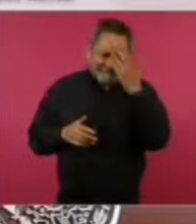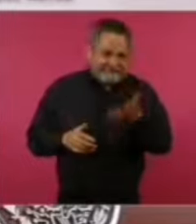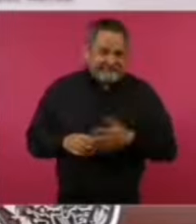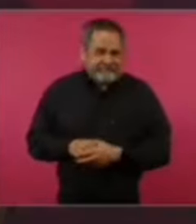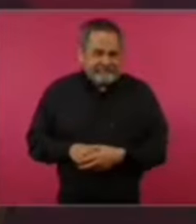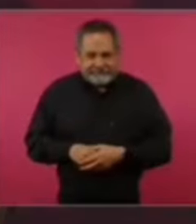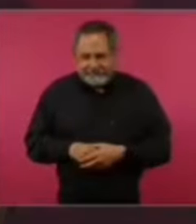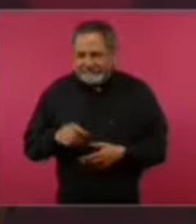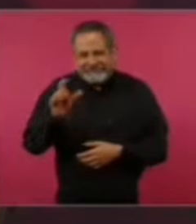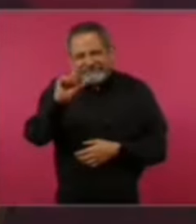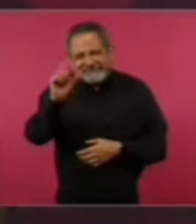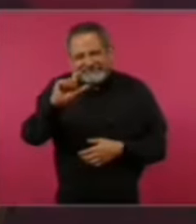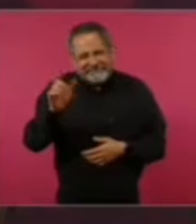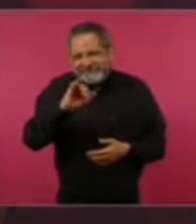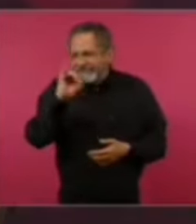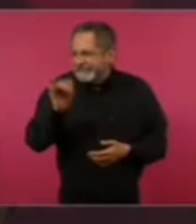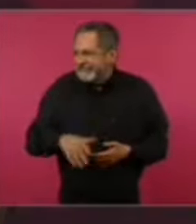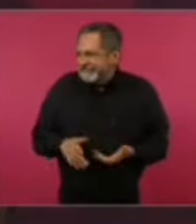¿Cuándo?